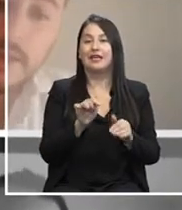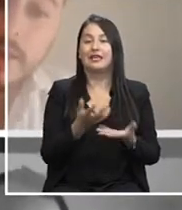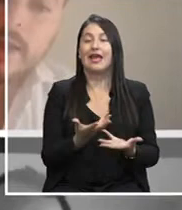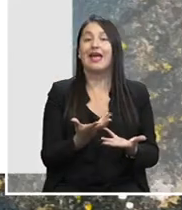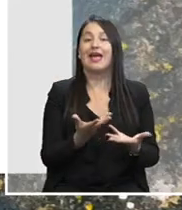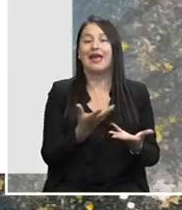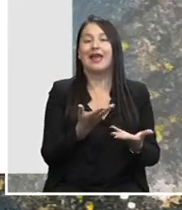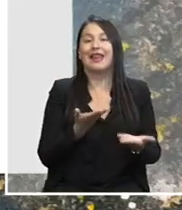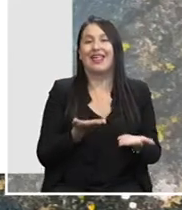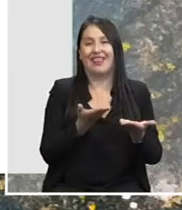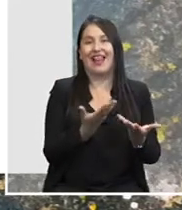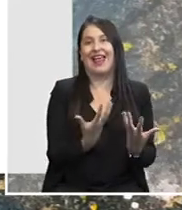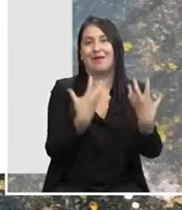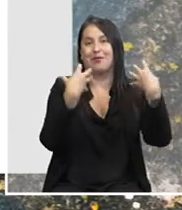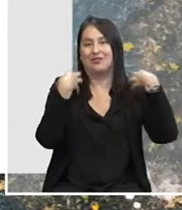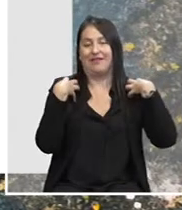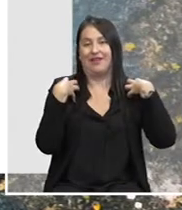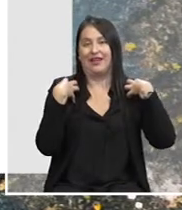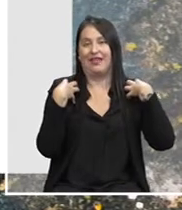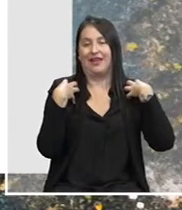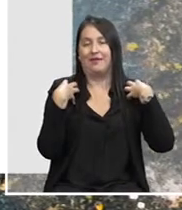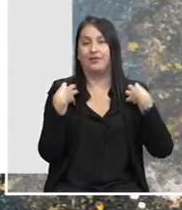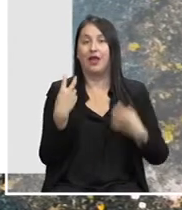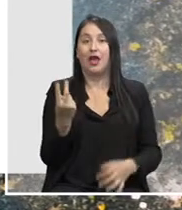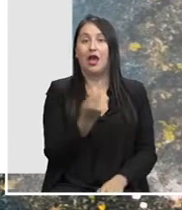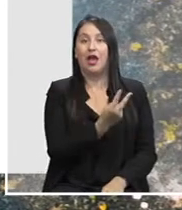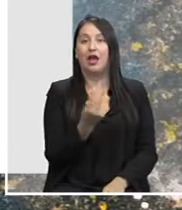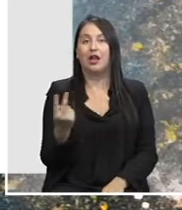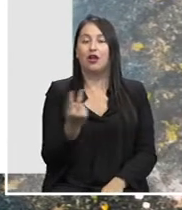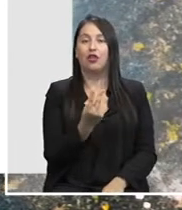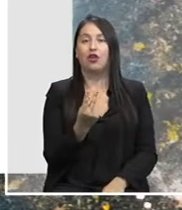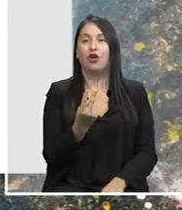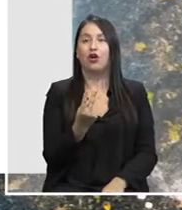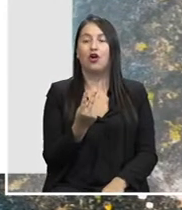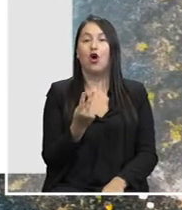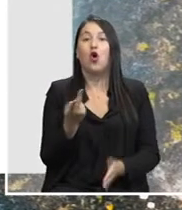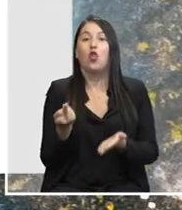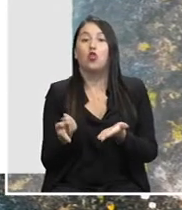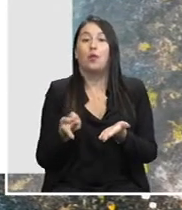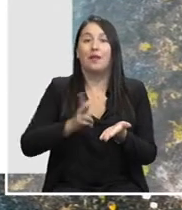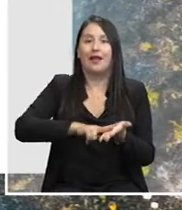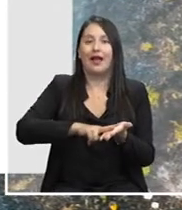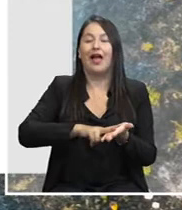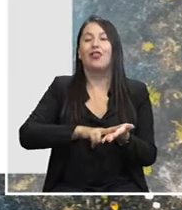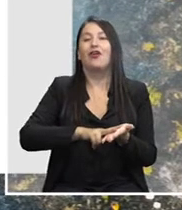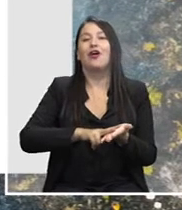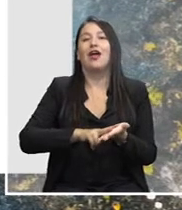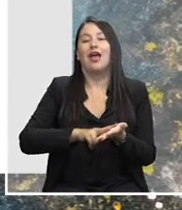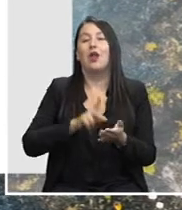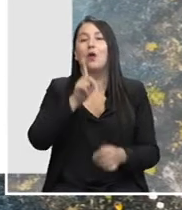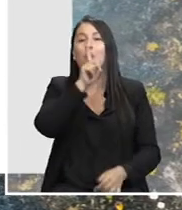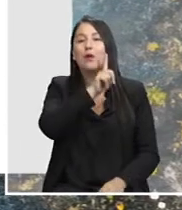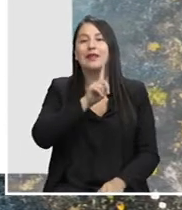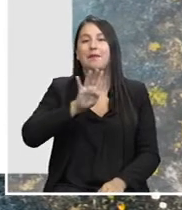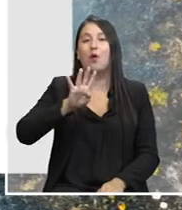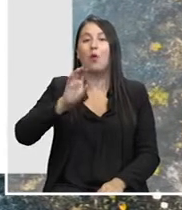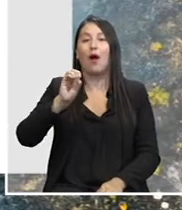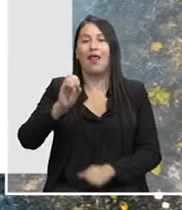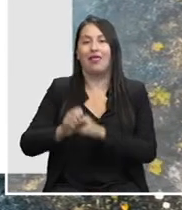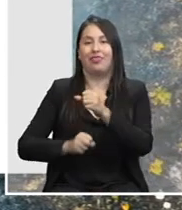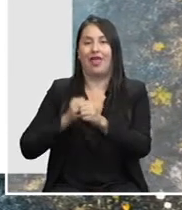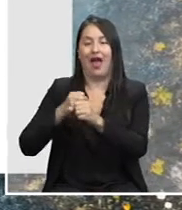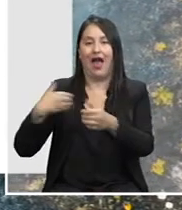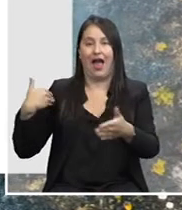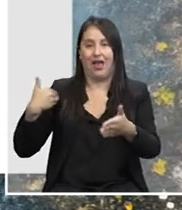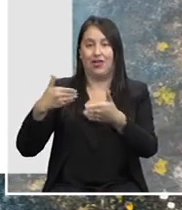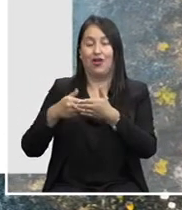responsabilidades. En ambos aspectos ha casi duplicado durante los últimos 40 años. Esto claramente es un problema,